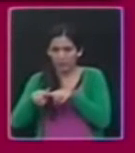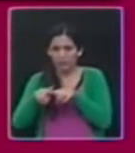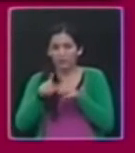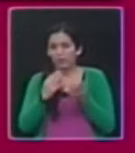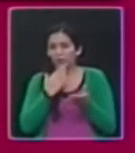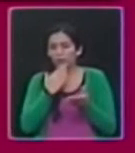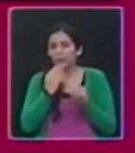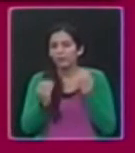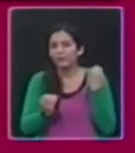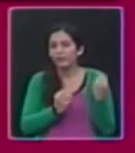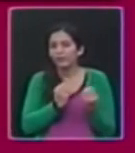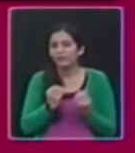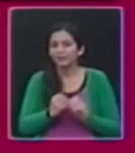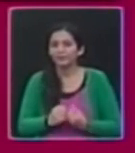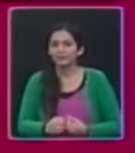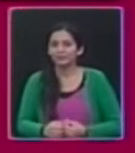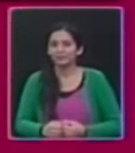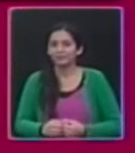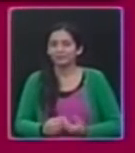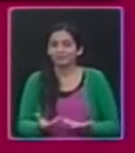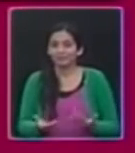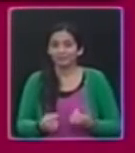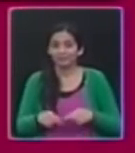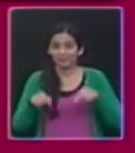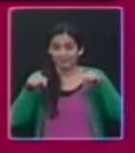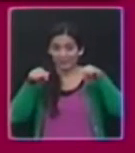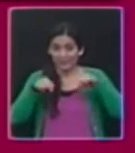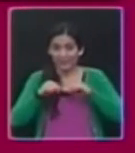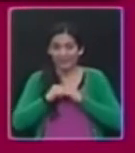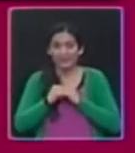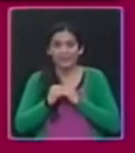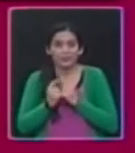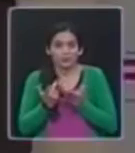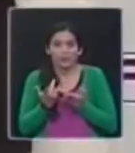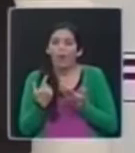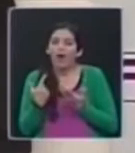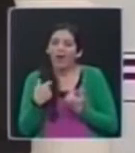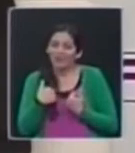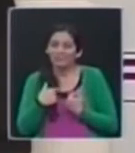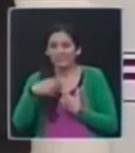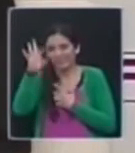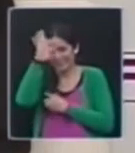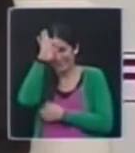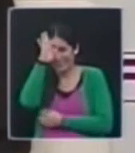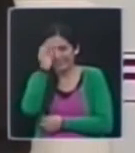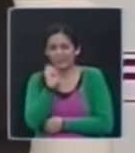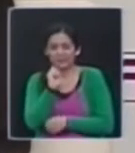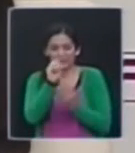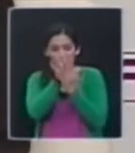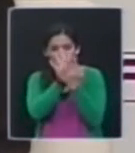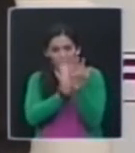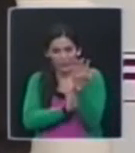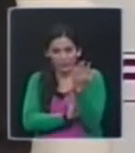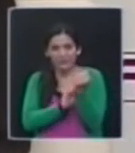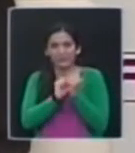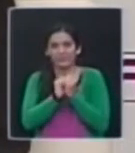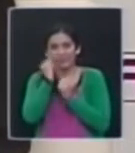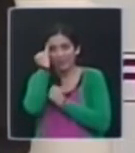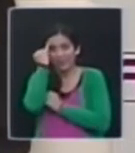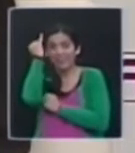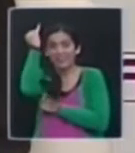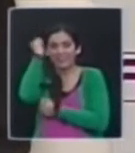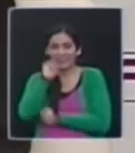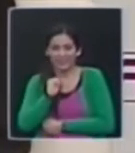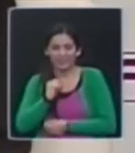campaña? Bueno, esta es una campaña de tesis, de trabajo de tesis, por lo que nosotros trabajamos con un proyecto piloto. Trabajamos